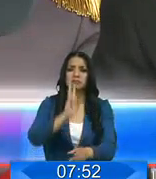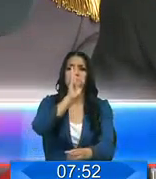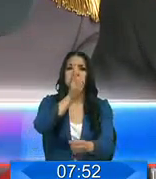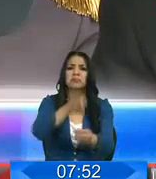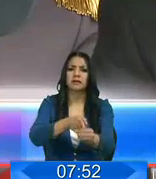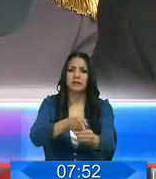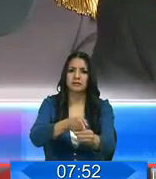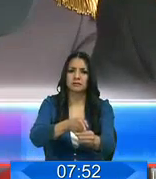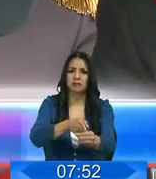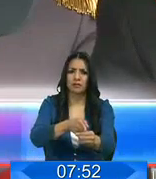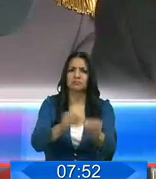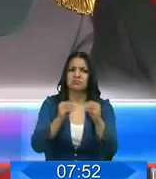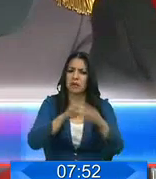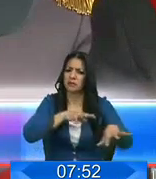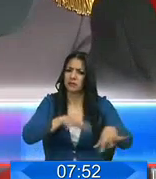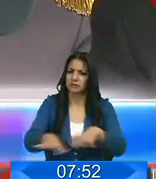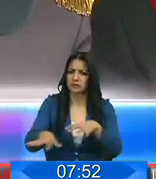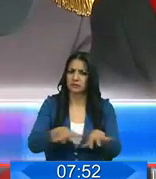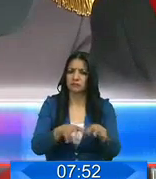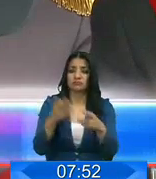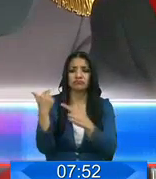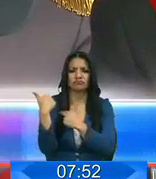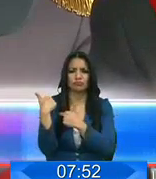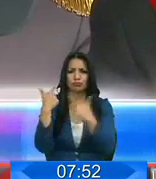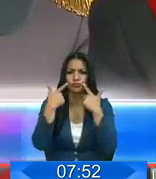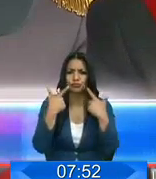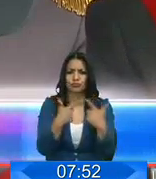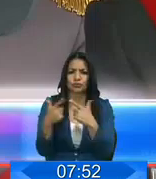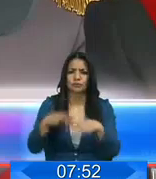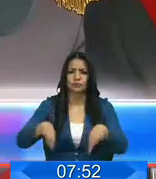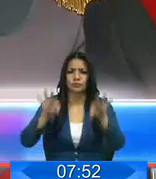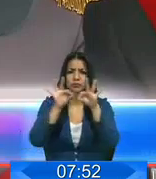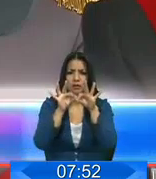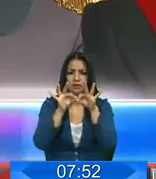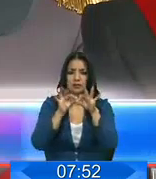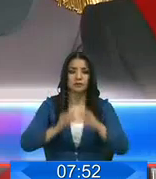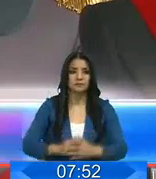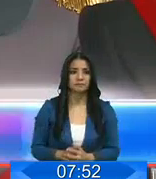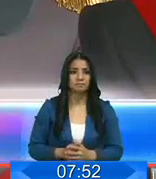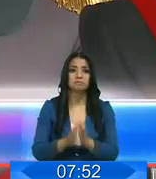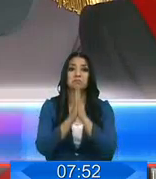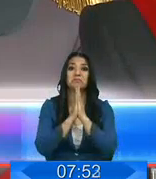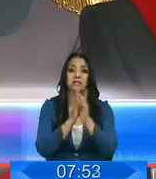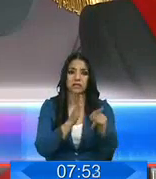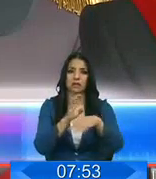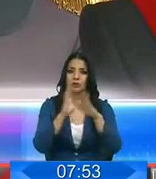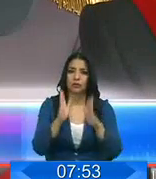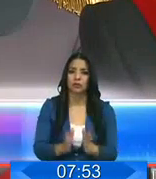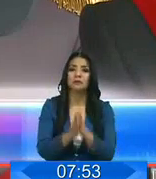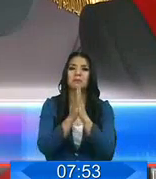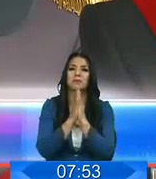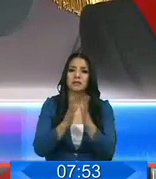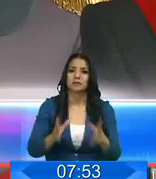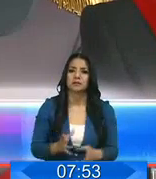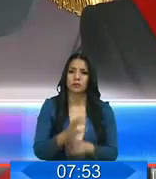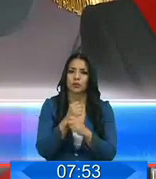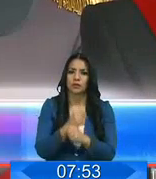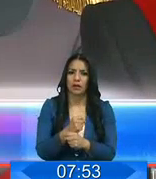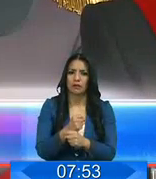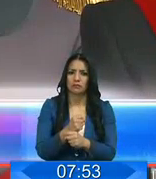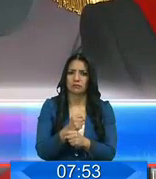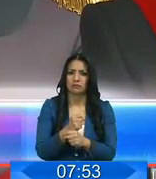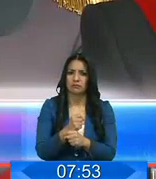una manera mucho más activa en estas tareas fundamentales, porque son tareas que nos piden nuestros compatriotas, que quieren